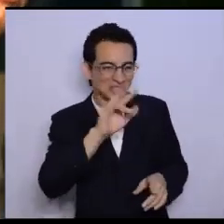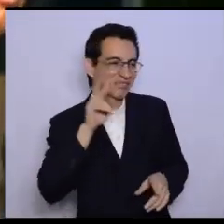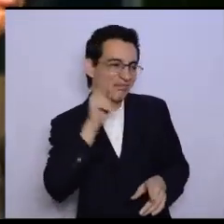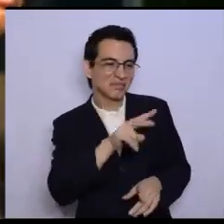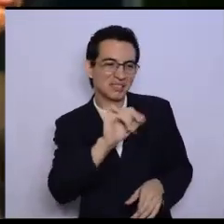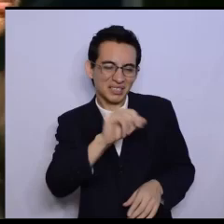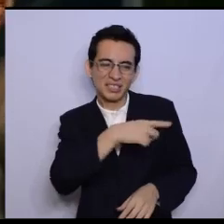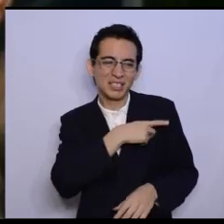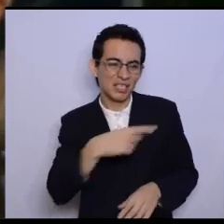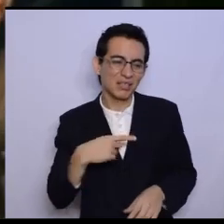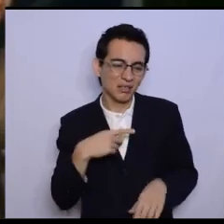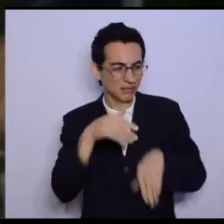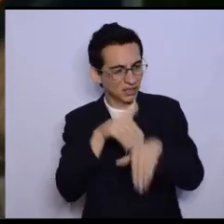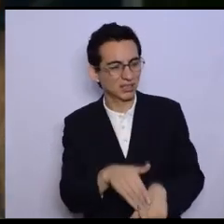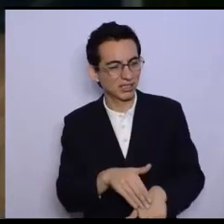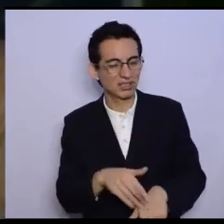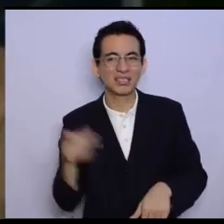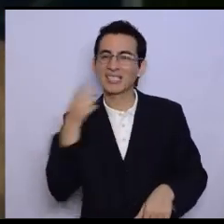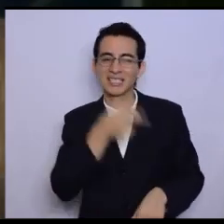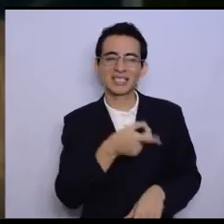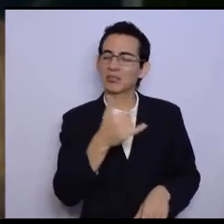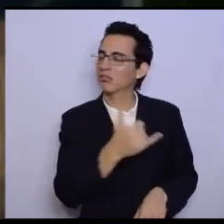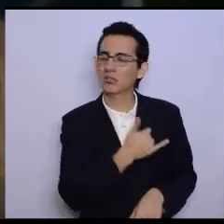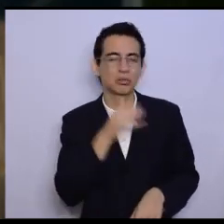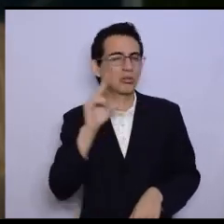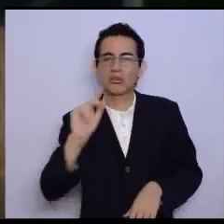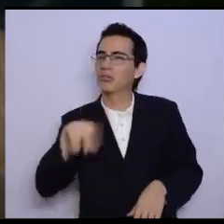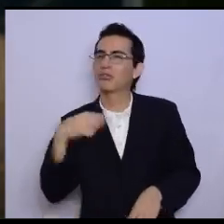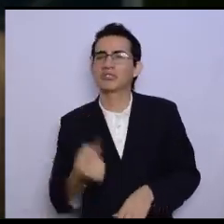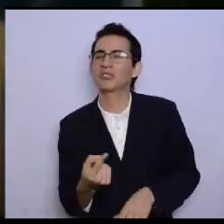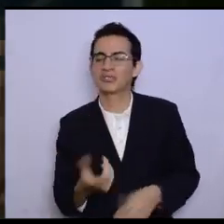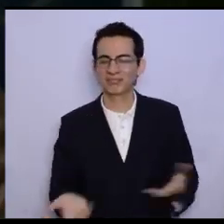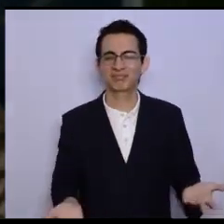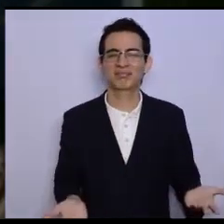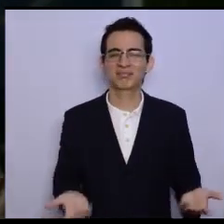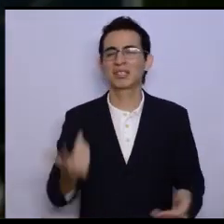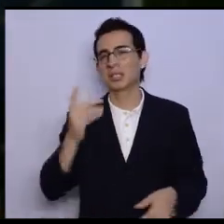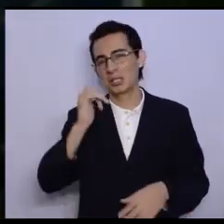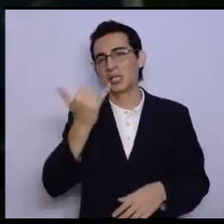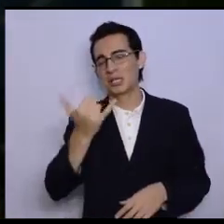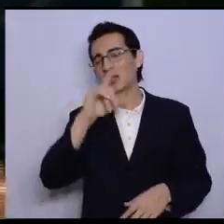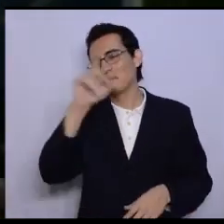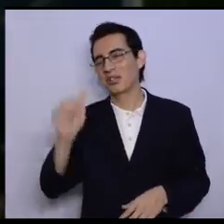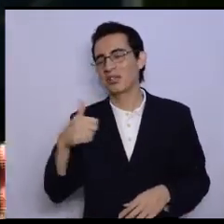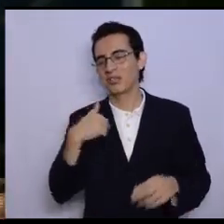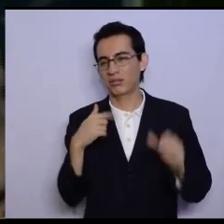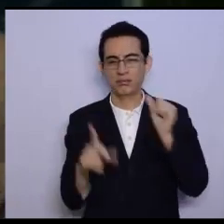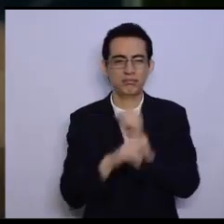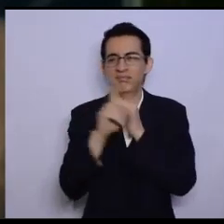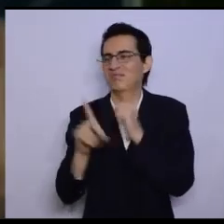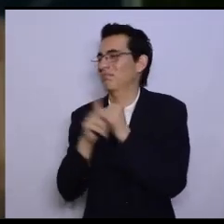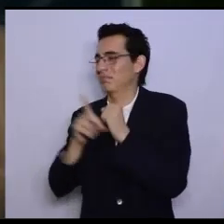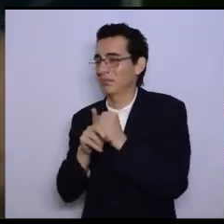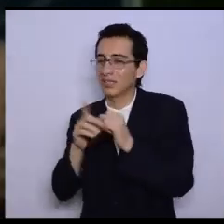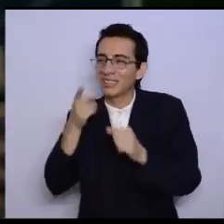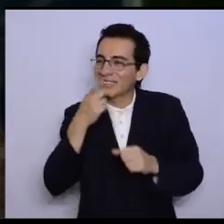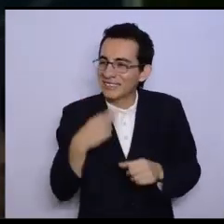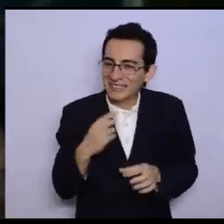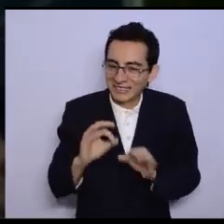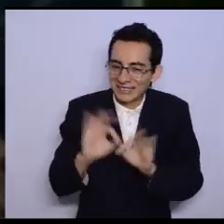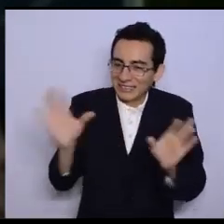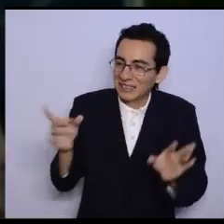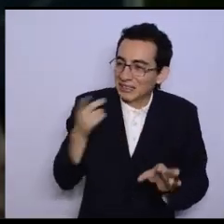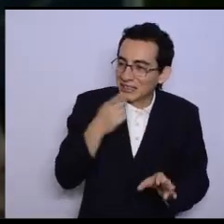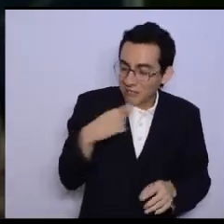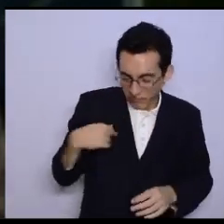charrasqueado. Dijeron la verdad. No soy. Y empezamos ahí con tanta cosa. ¿Cuántos se glorían